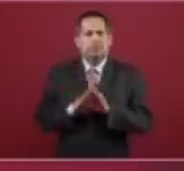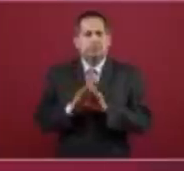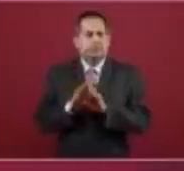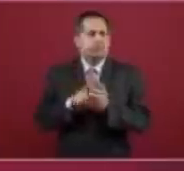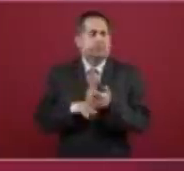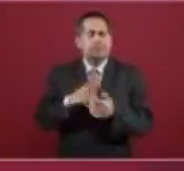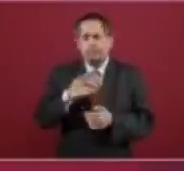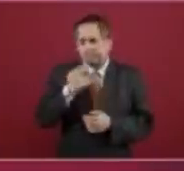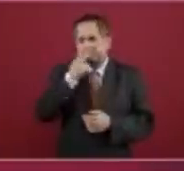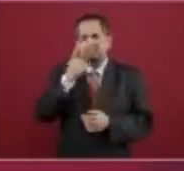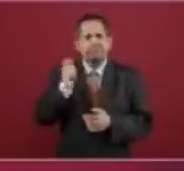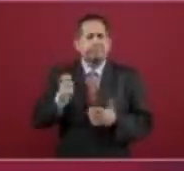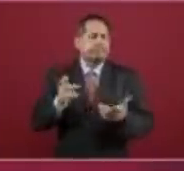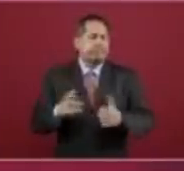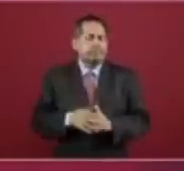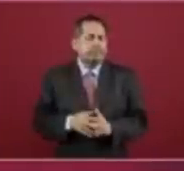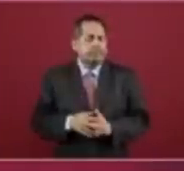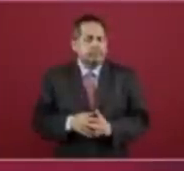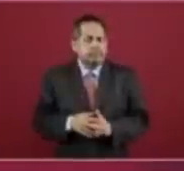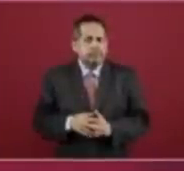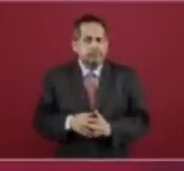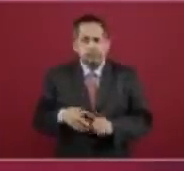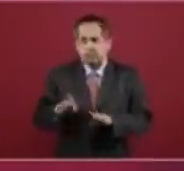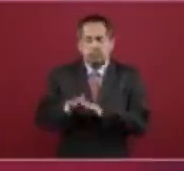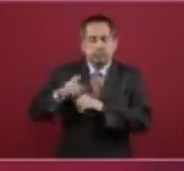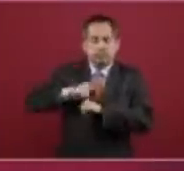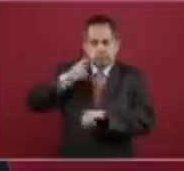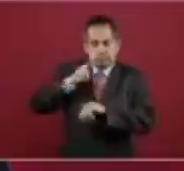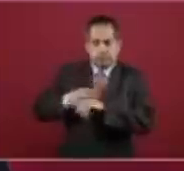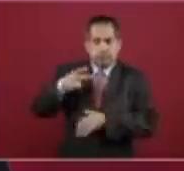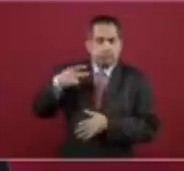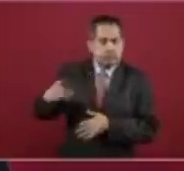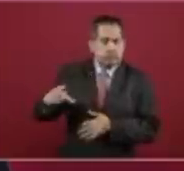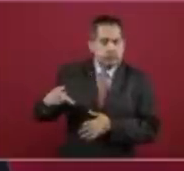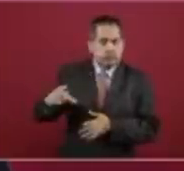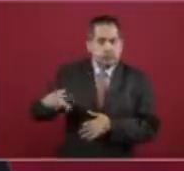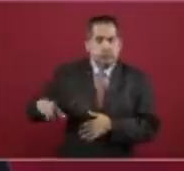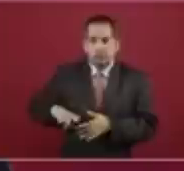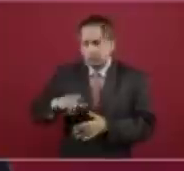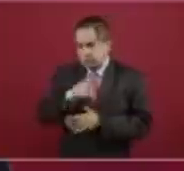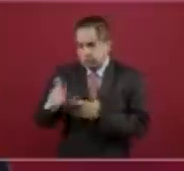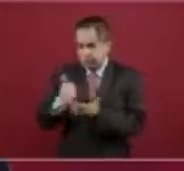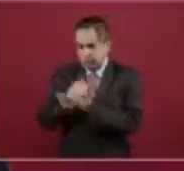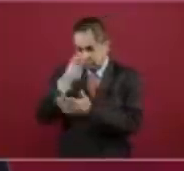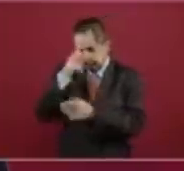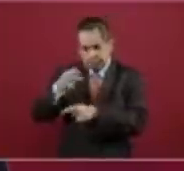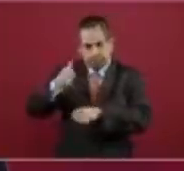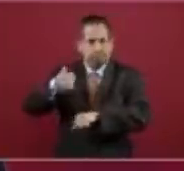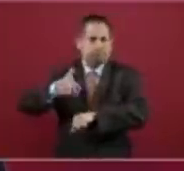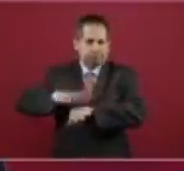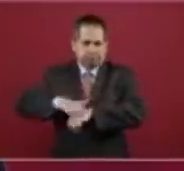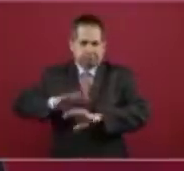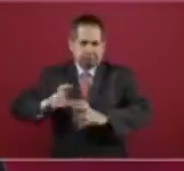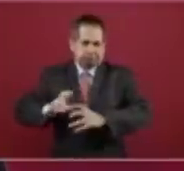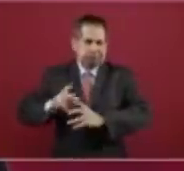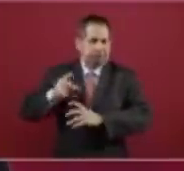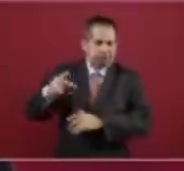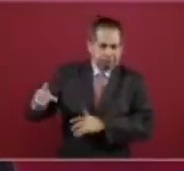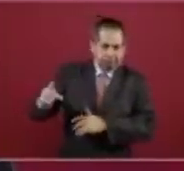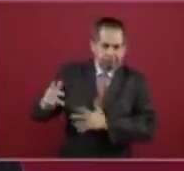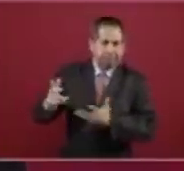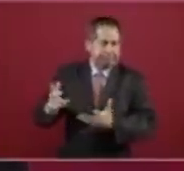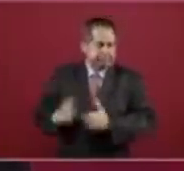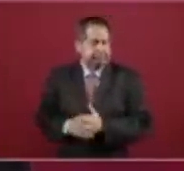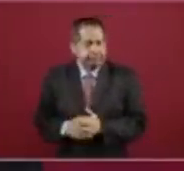mejor es que esté a cargo del gobierno de la Ciudad de México y